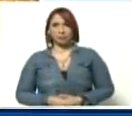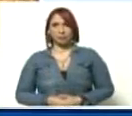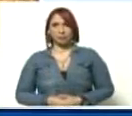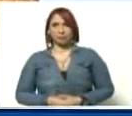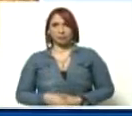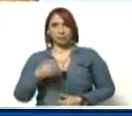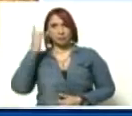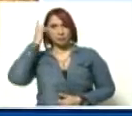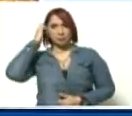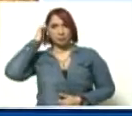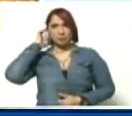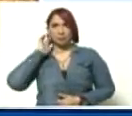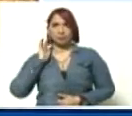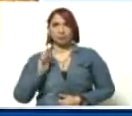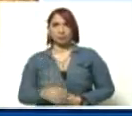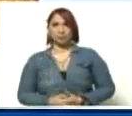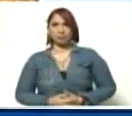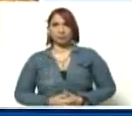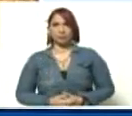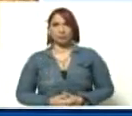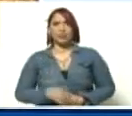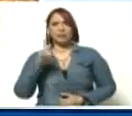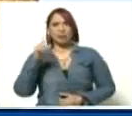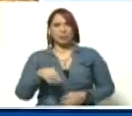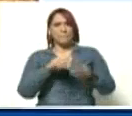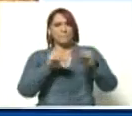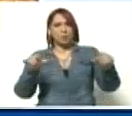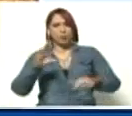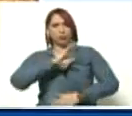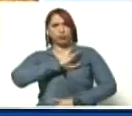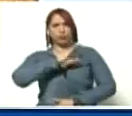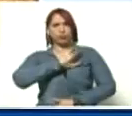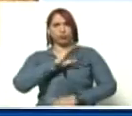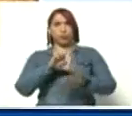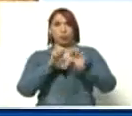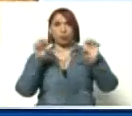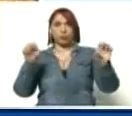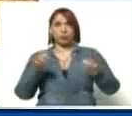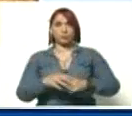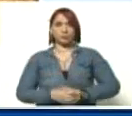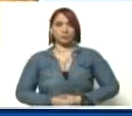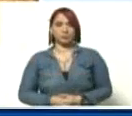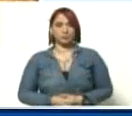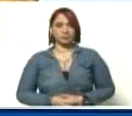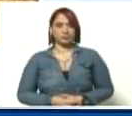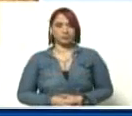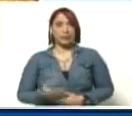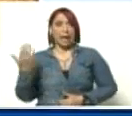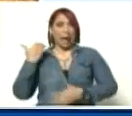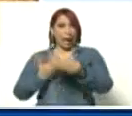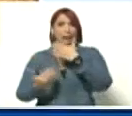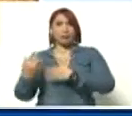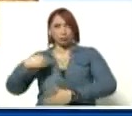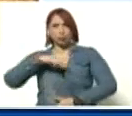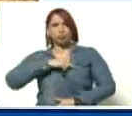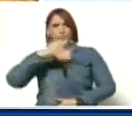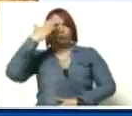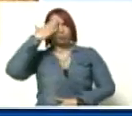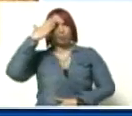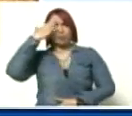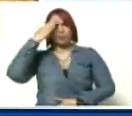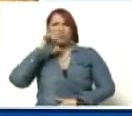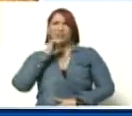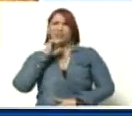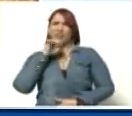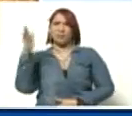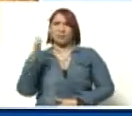Basado también en el concepto de territorializar la educación. En la Cuarta República sabemos, hay quienes se